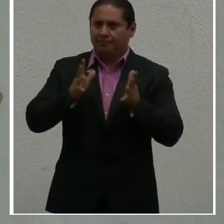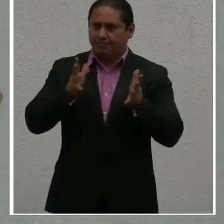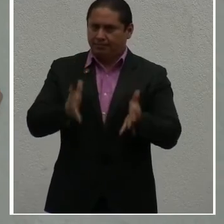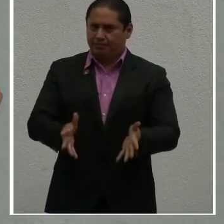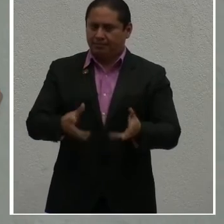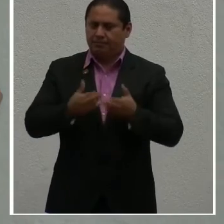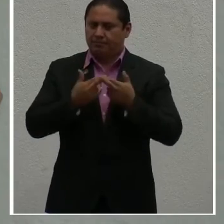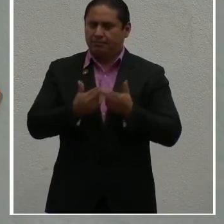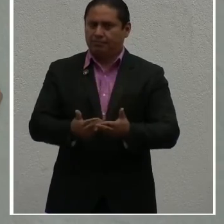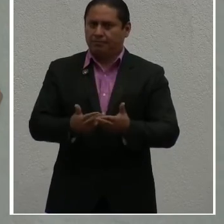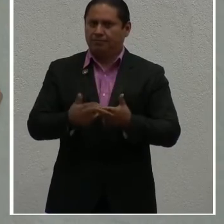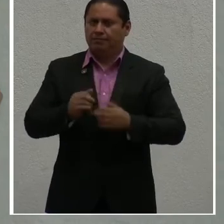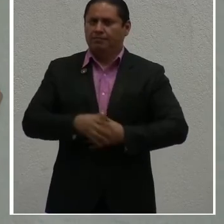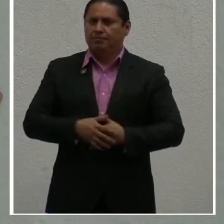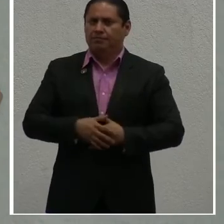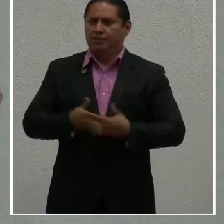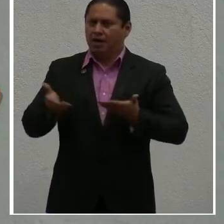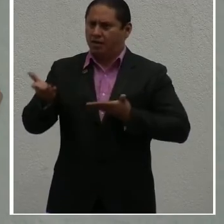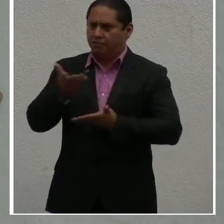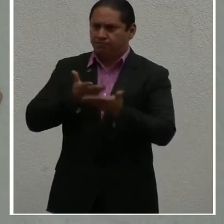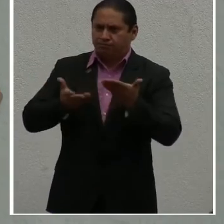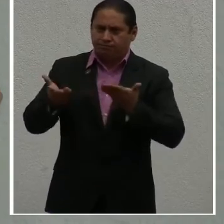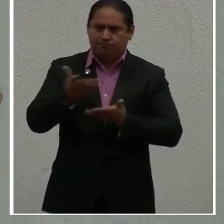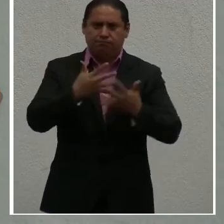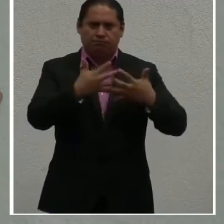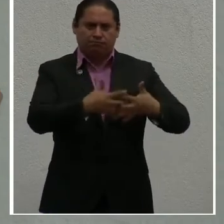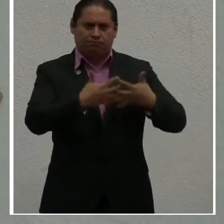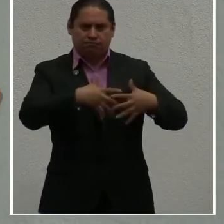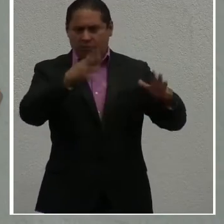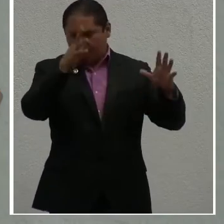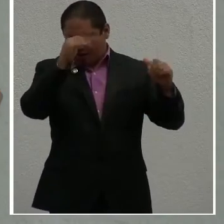recurso. Todo ya está hablado con las empresas, está acordado con ellos.